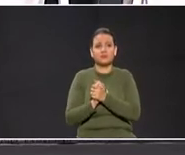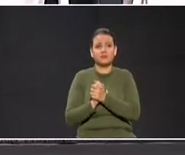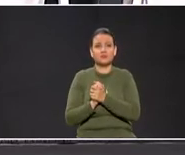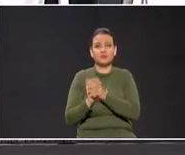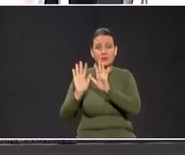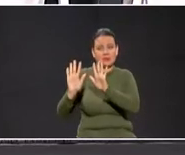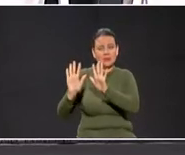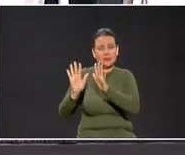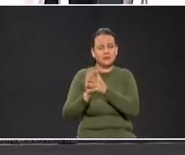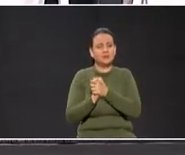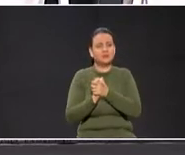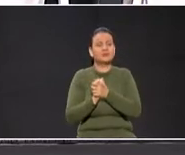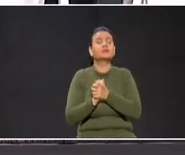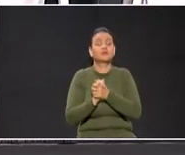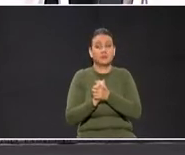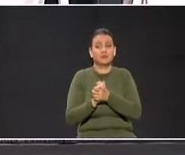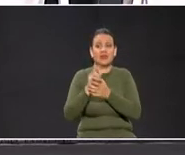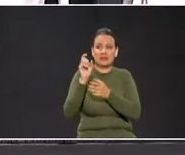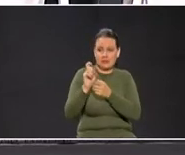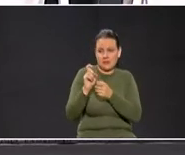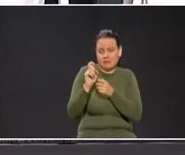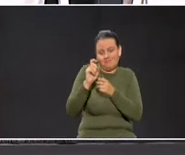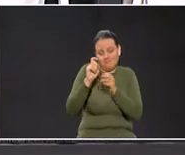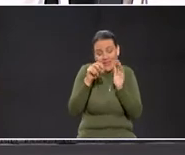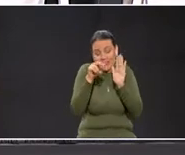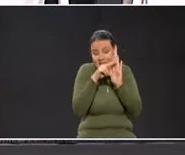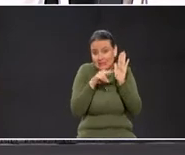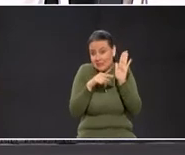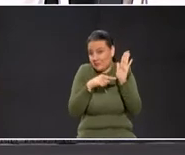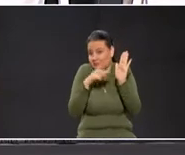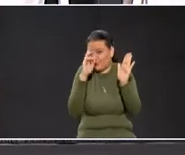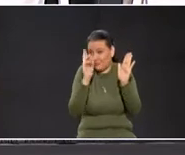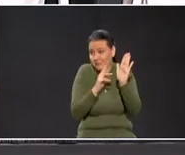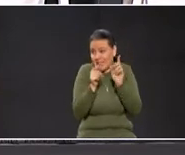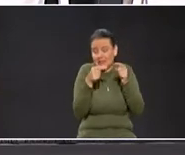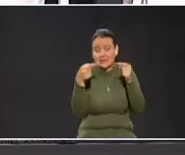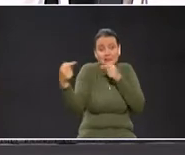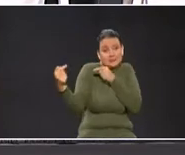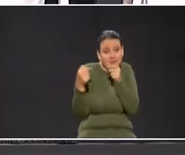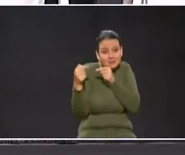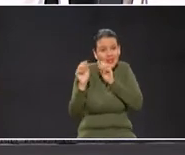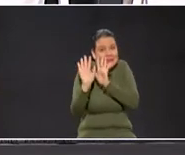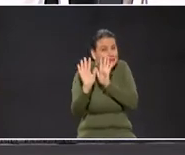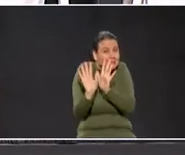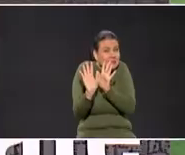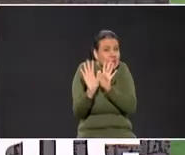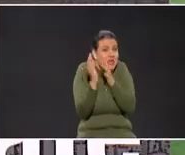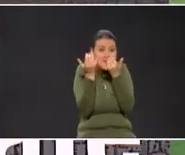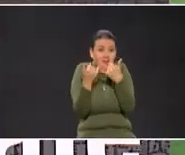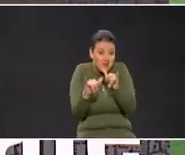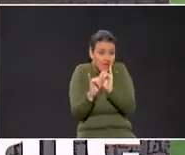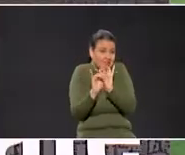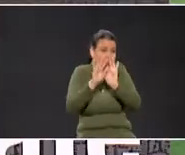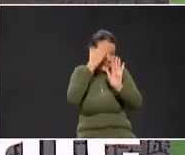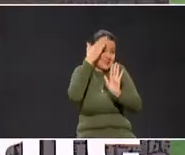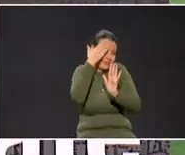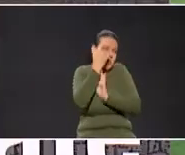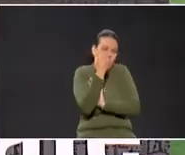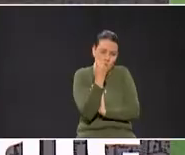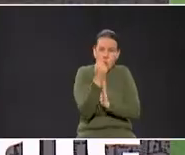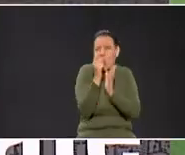hígado debemos seguir con él para cumplir con las reglas del debate y si quiere al final todos los candidatos tienen un minuto